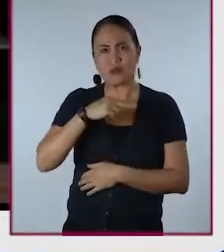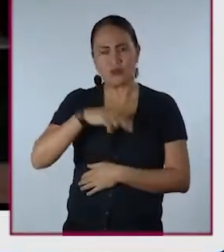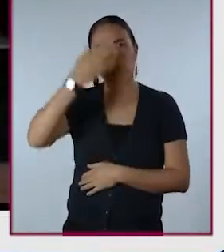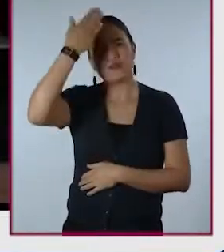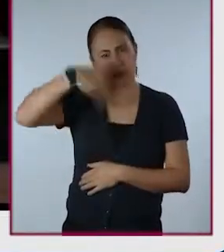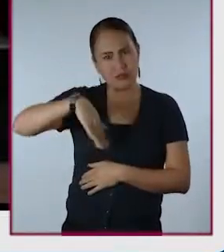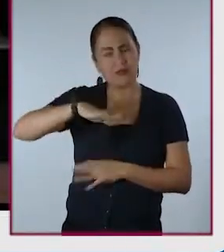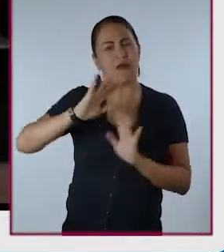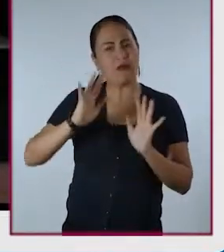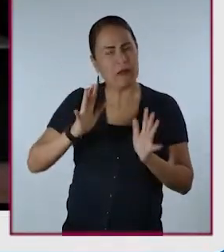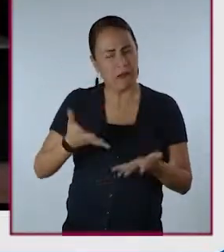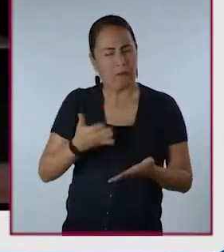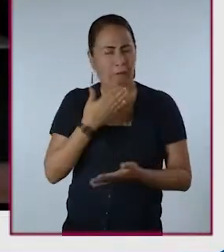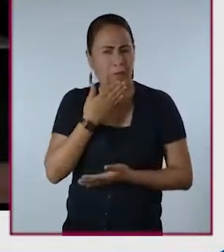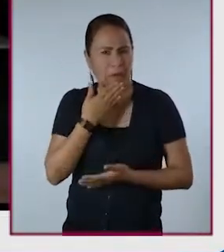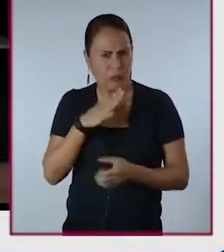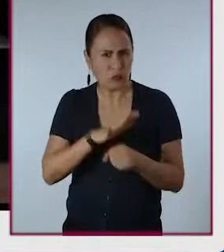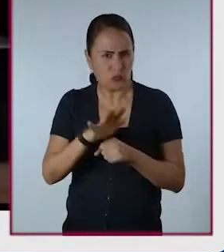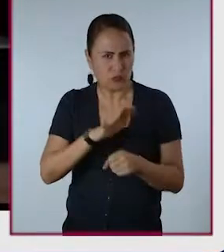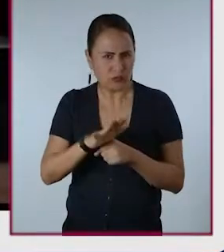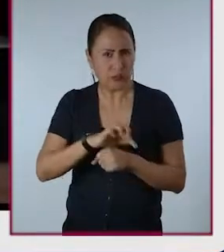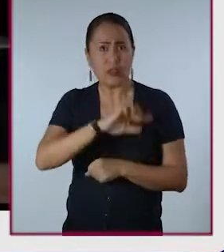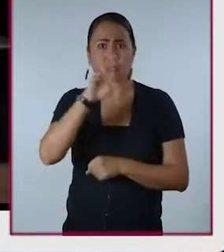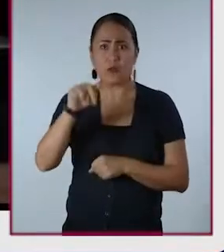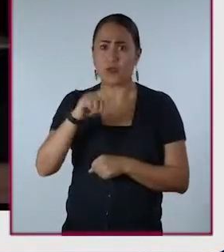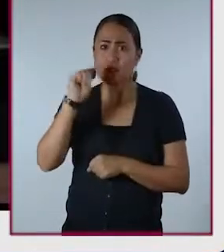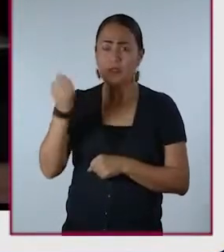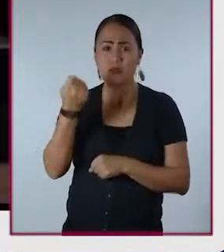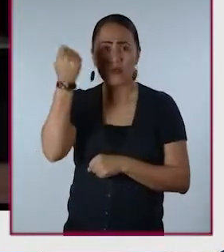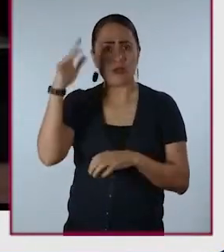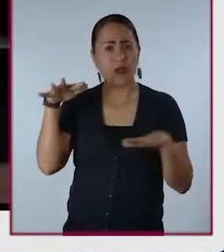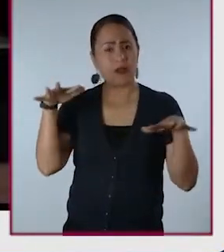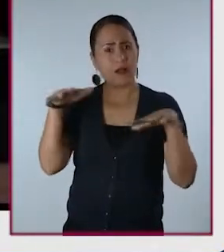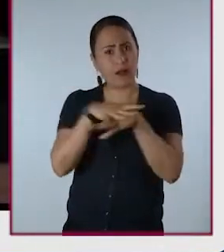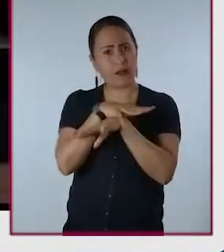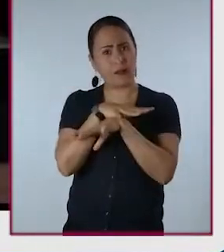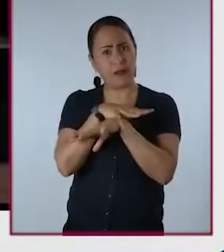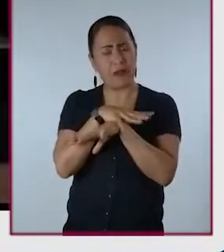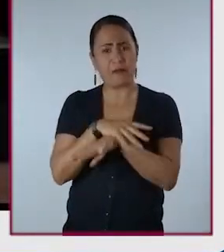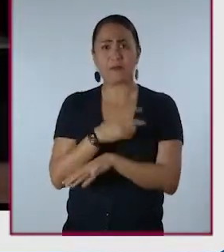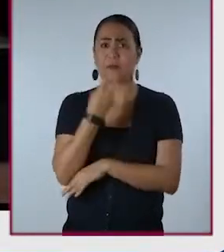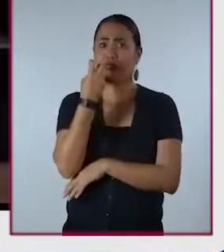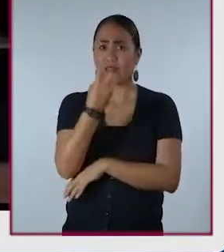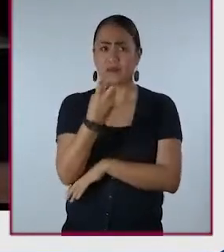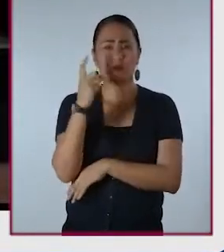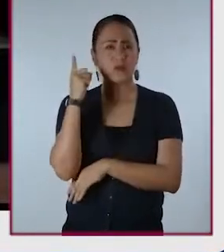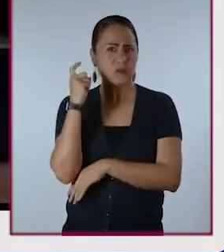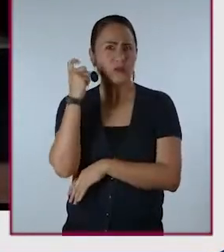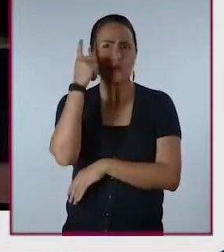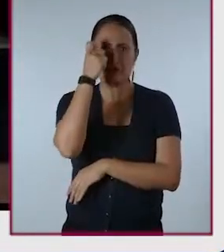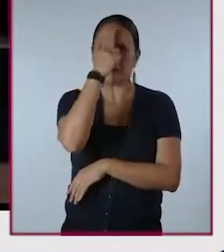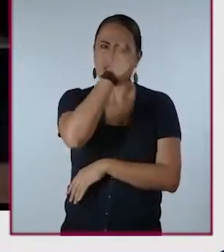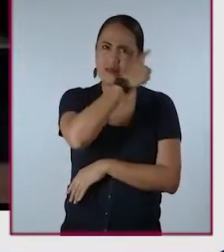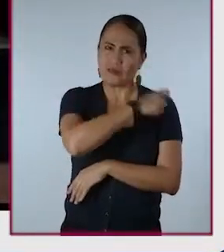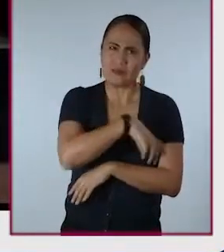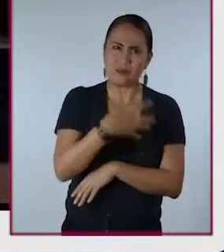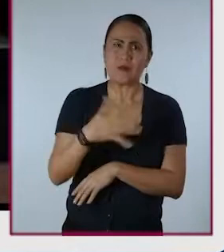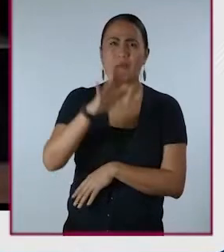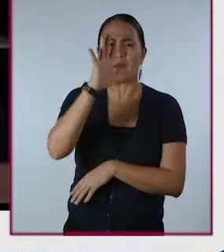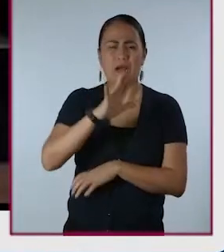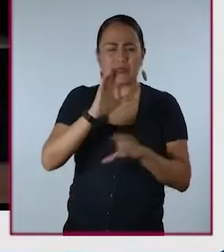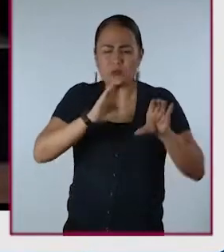bastante, cambia la tecnología. Esto es bien difícil, tenemos que casi